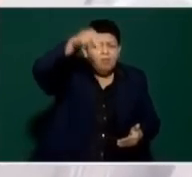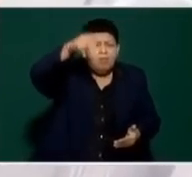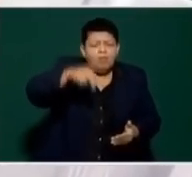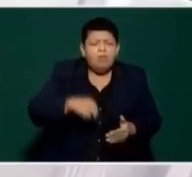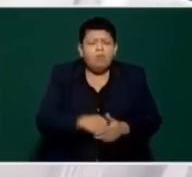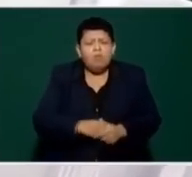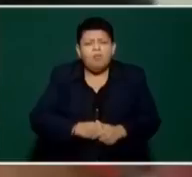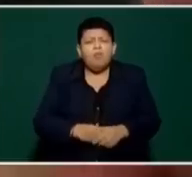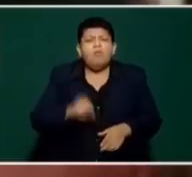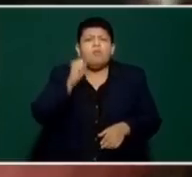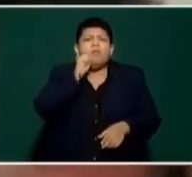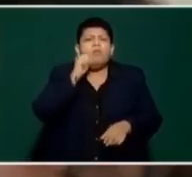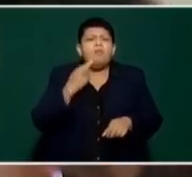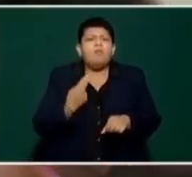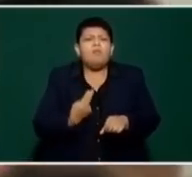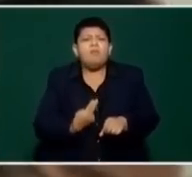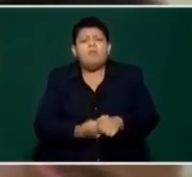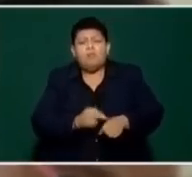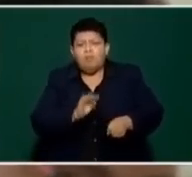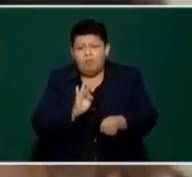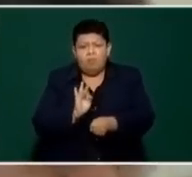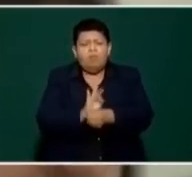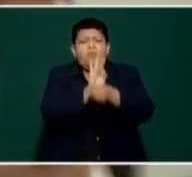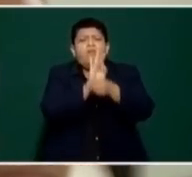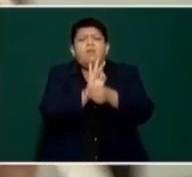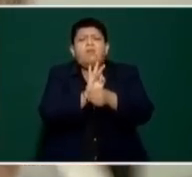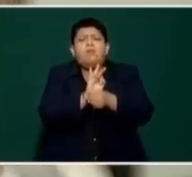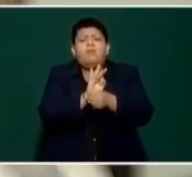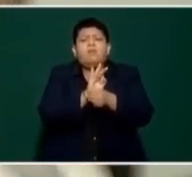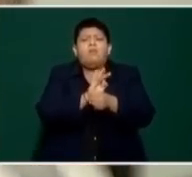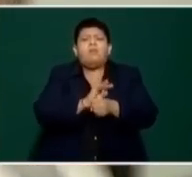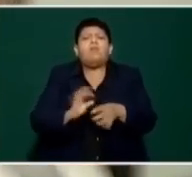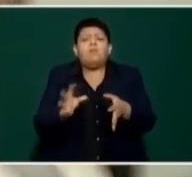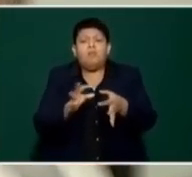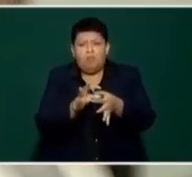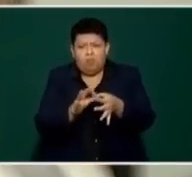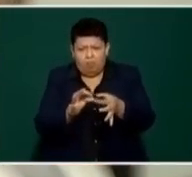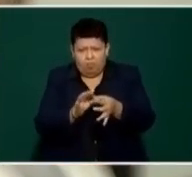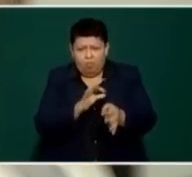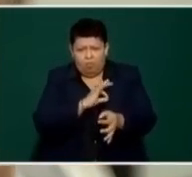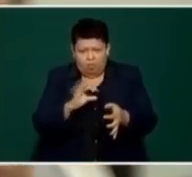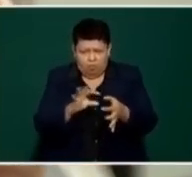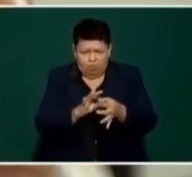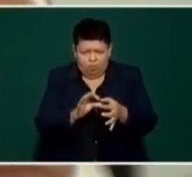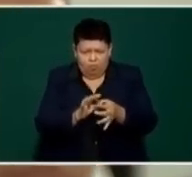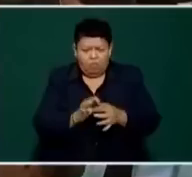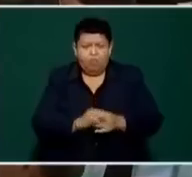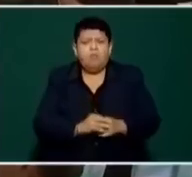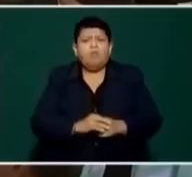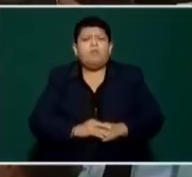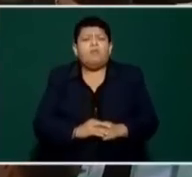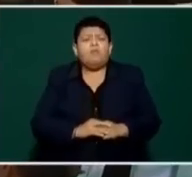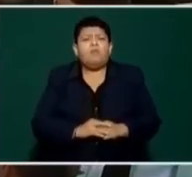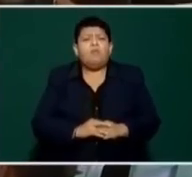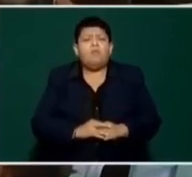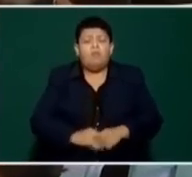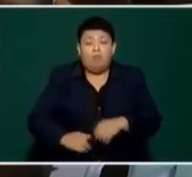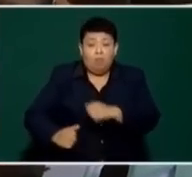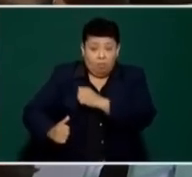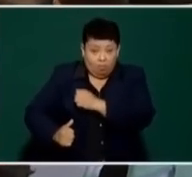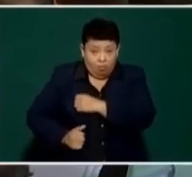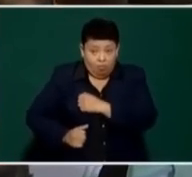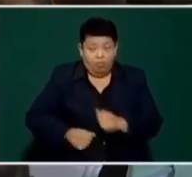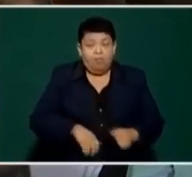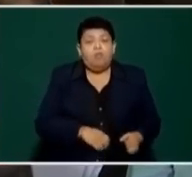el secretario de la Defensa nos pudiera decir concretamente cuáles serían las tareas que sí va a hacer la Guardia Nacional en este tema